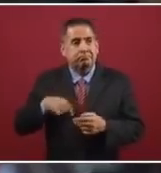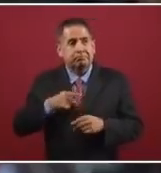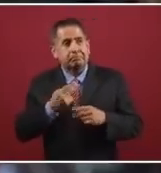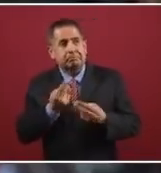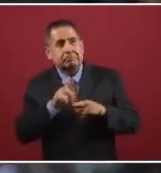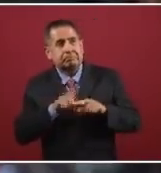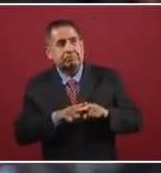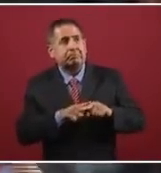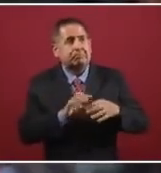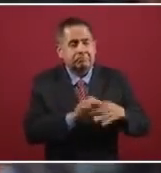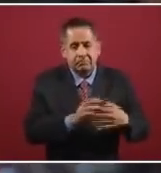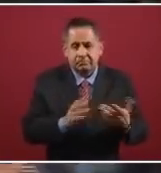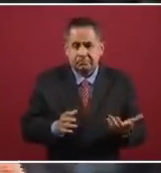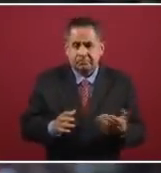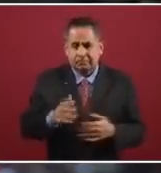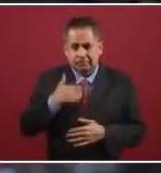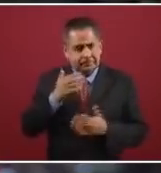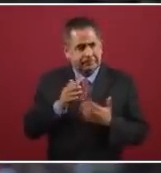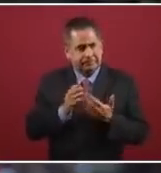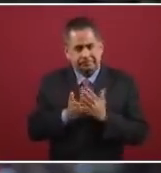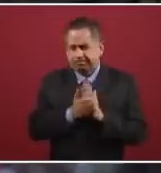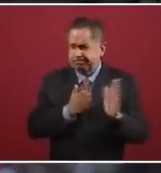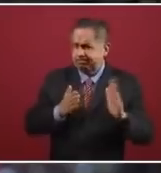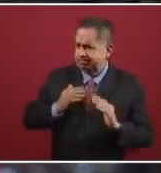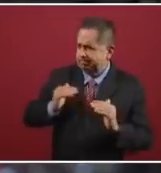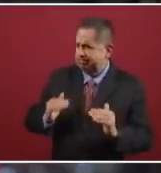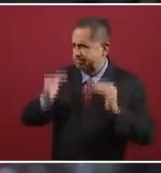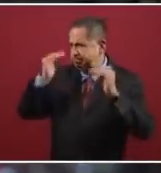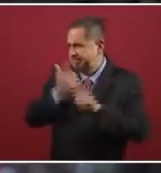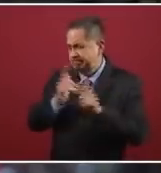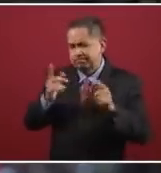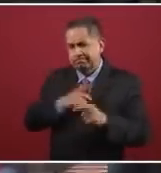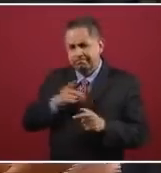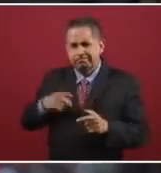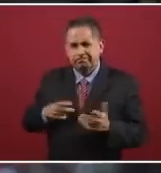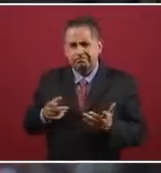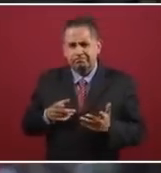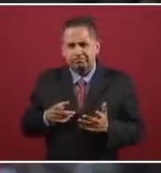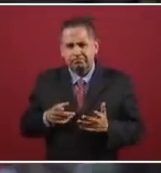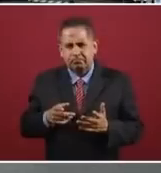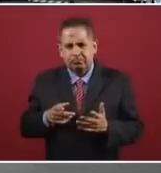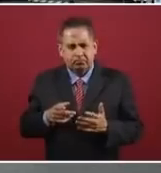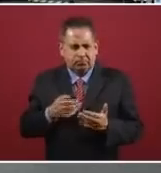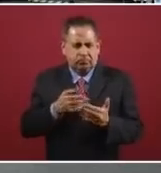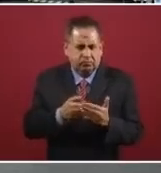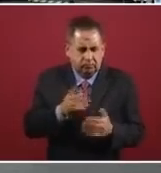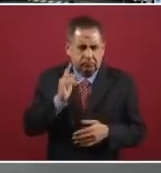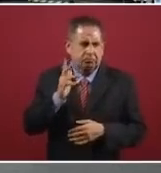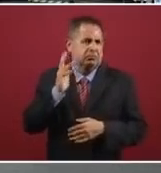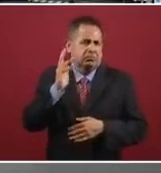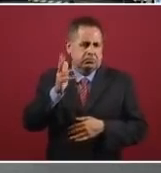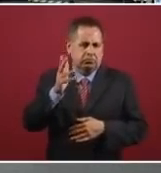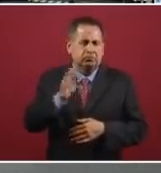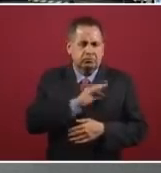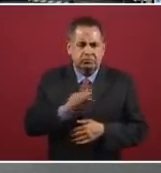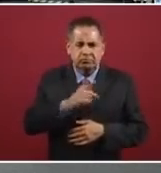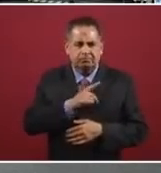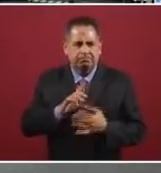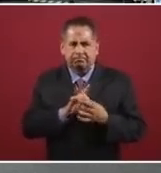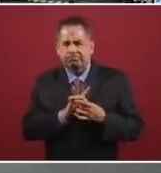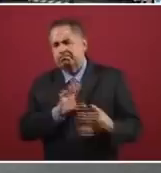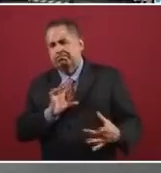país. Y si queremos tener mayor margen de soberanía y libertad, no en lo inmediato, pero sí en el mediano y en el largo plazo, tenemos